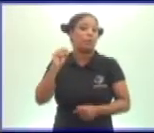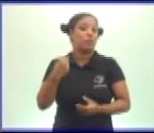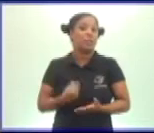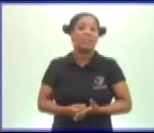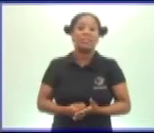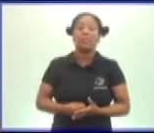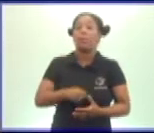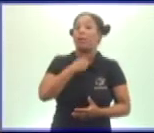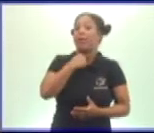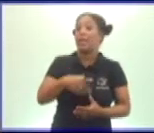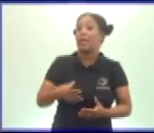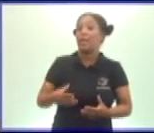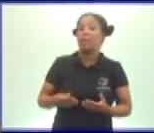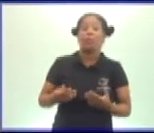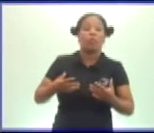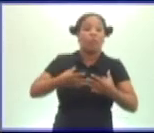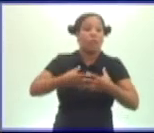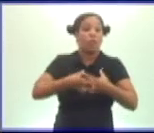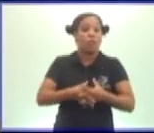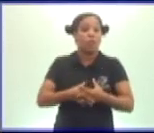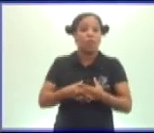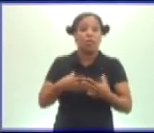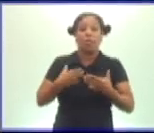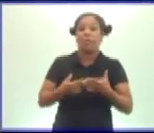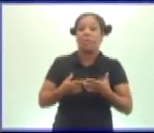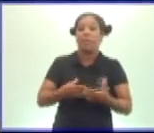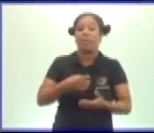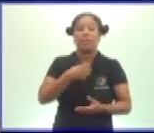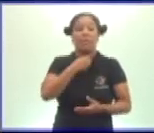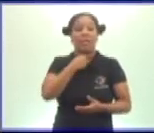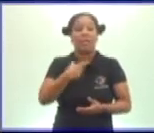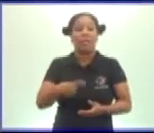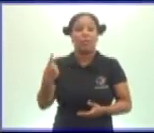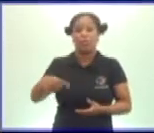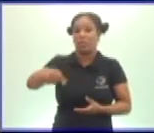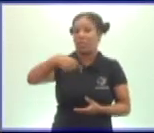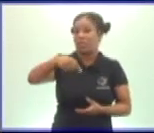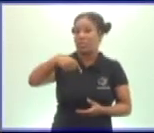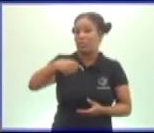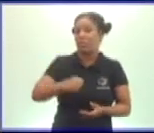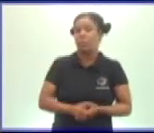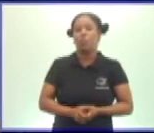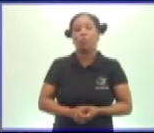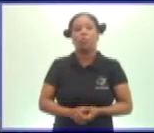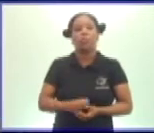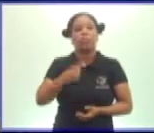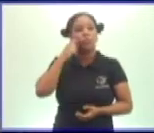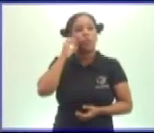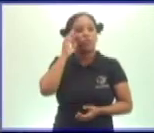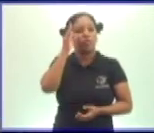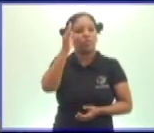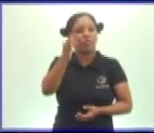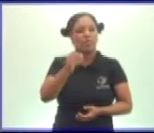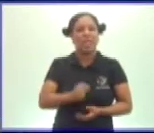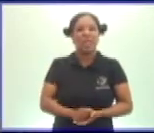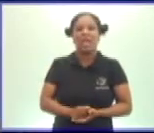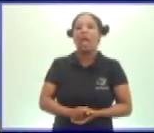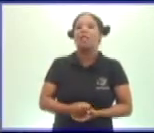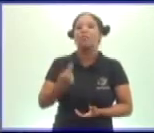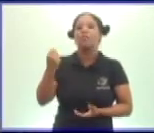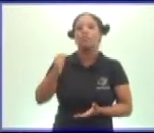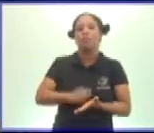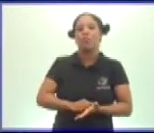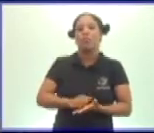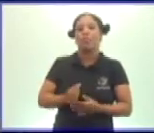las aleaciones tenemos también un ejemplo de una disolución y en este caso su aspecto físico final sería sólido.